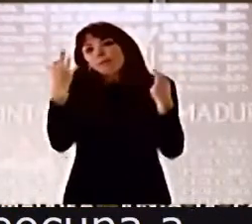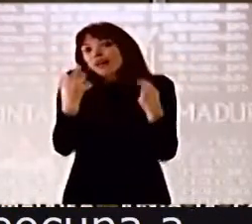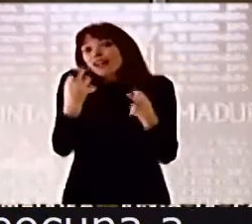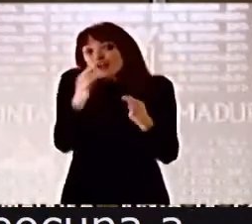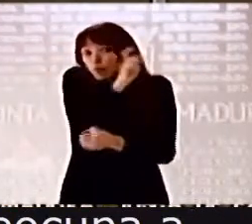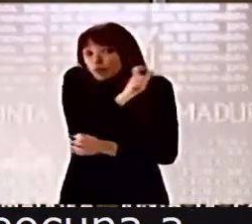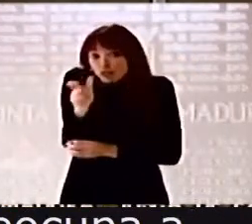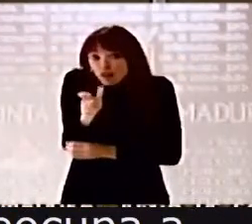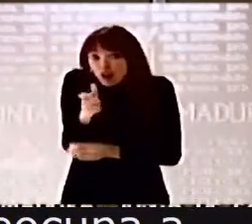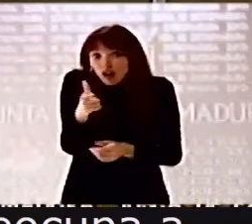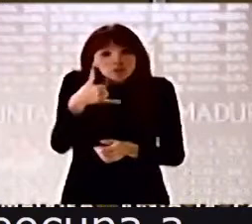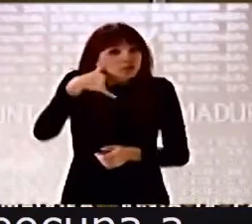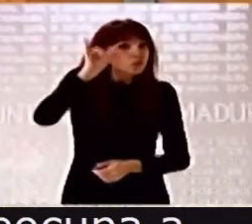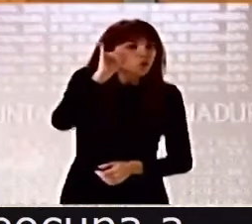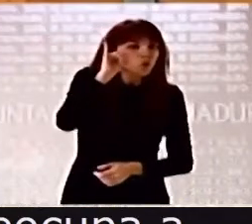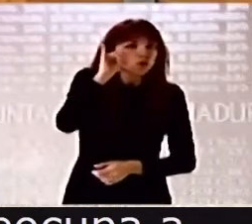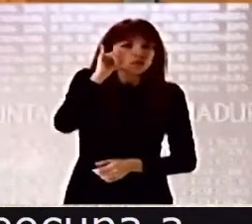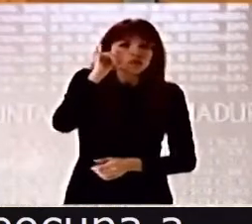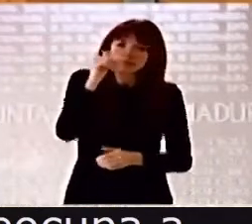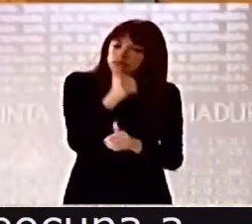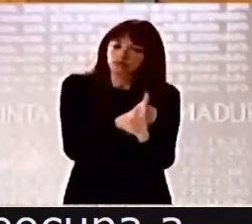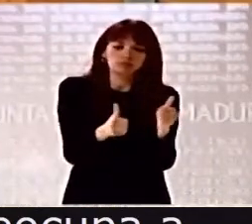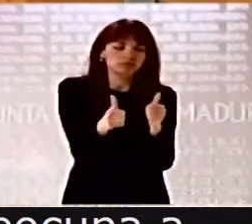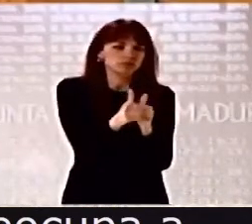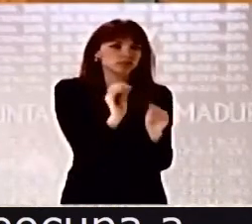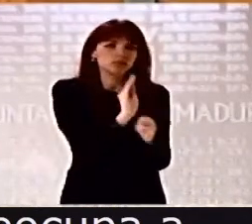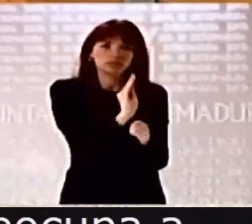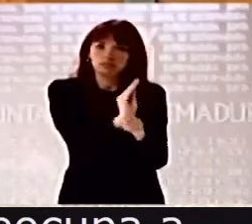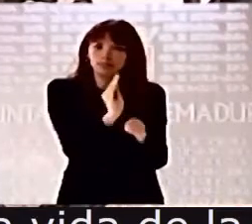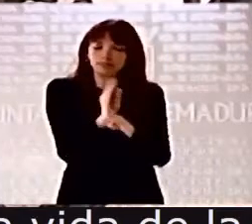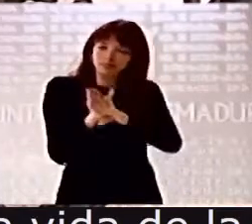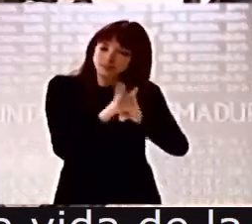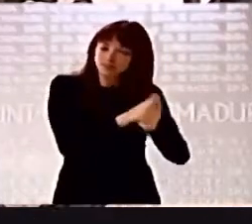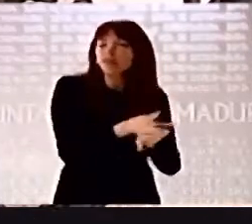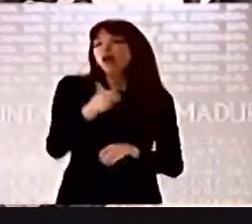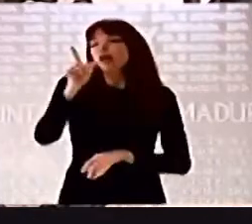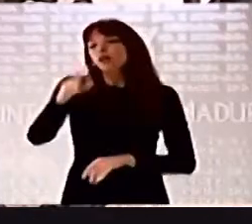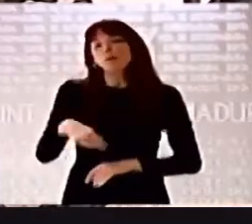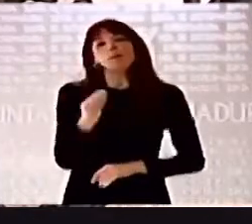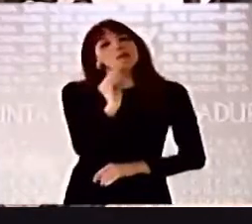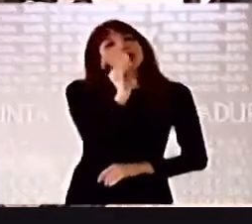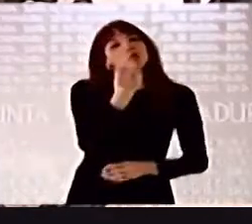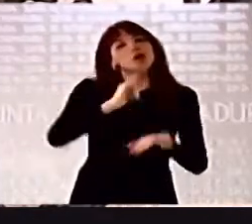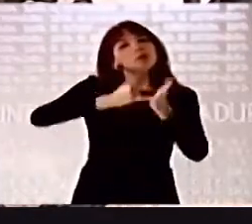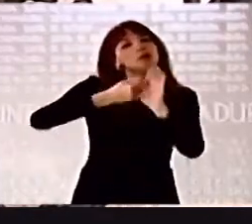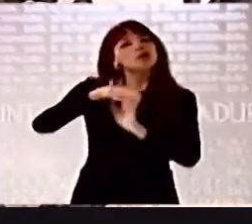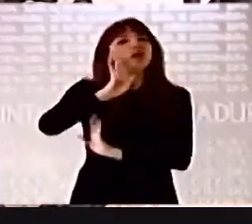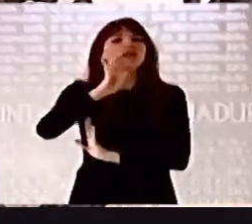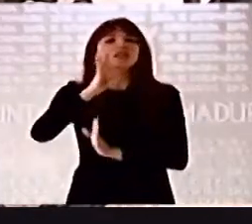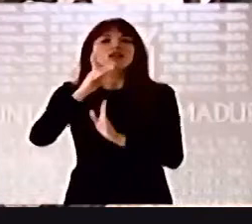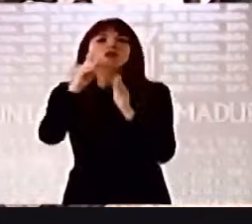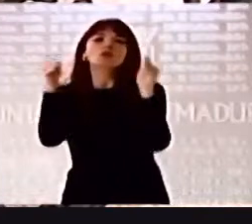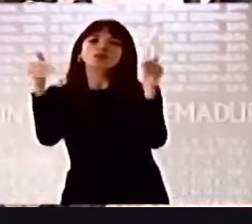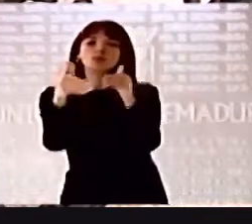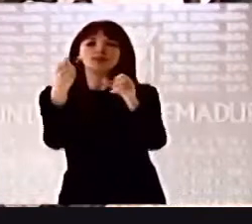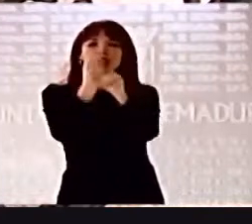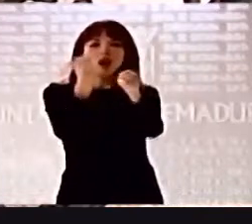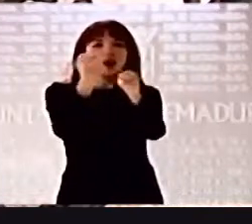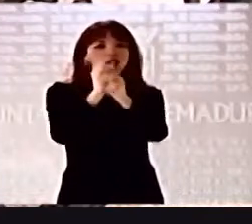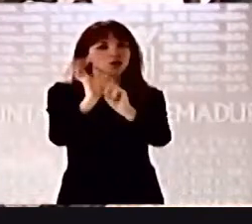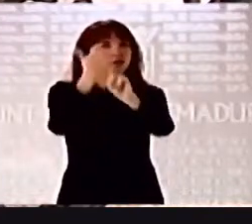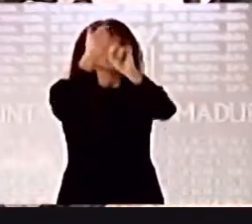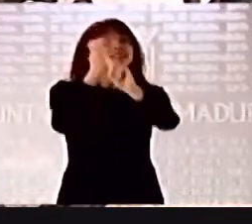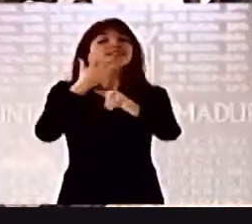¿no? Y también le quería preguntar, ha hecho referencia a una serie de proyectos que mejorarían el empleo si hubiera gobierno